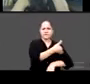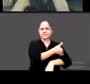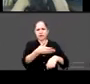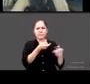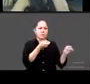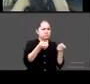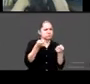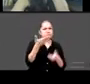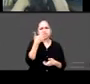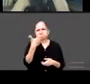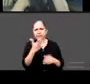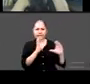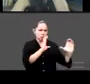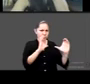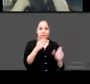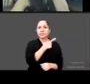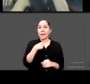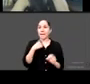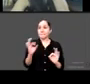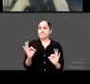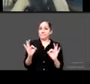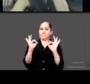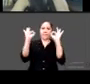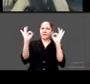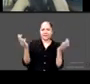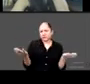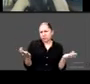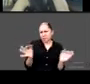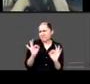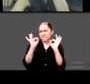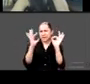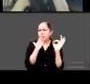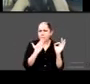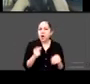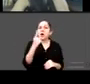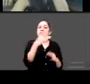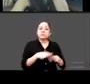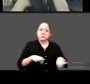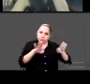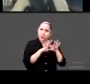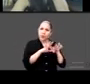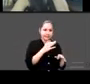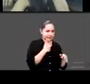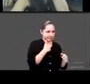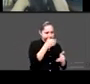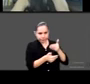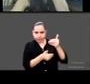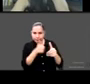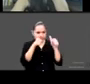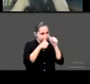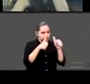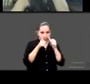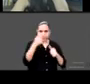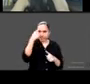perfección, sino suficiencia. A estas personas, para potenciar todavía sus competencias parentales, les va a alcanzar cualquier